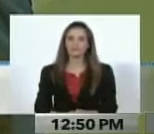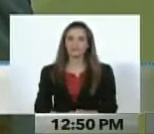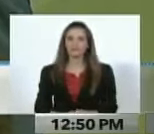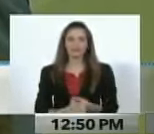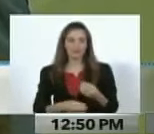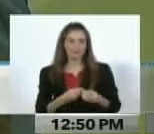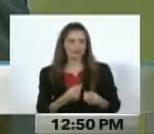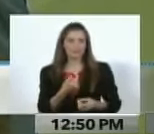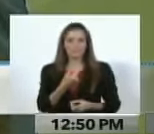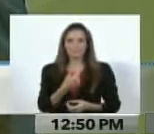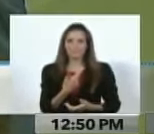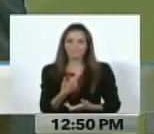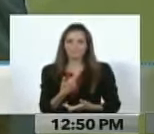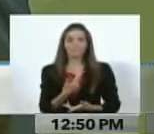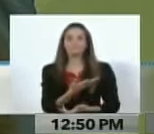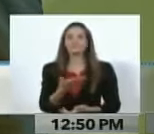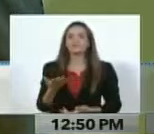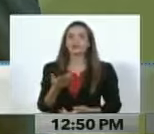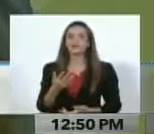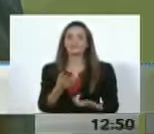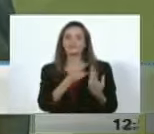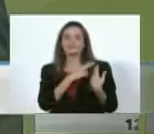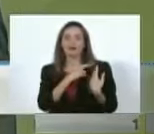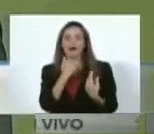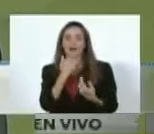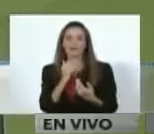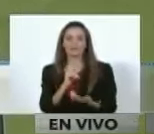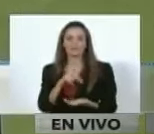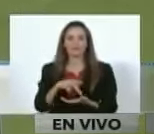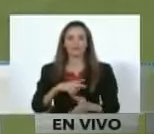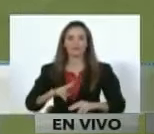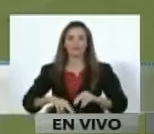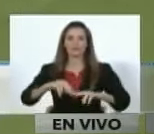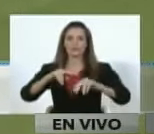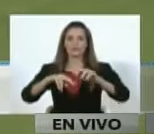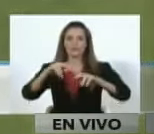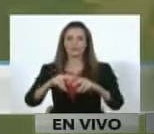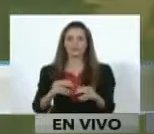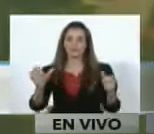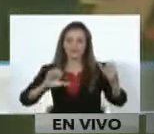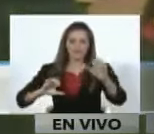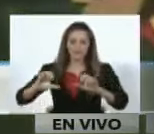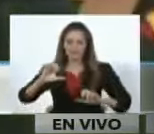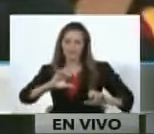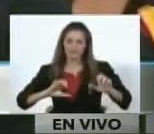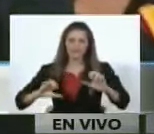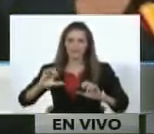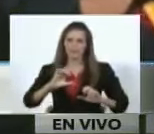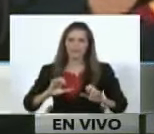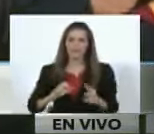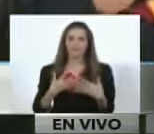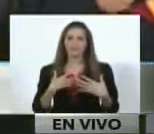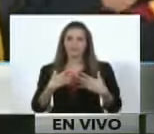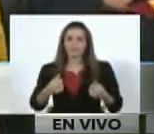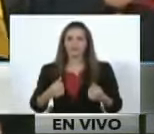ha hecho. Y ustedes son los protagonistas, los constructores científicos de la